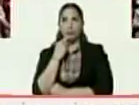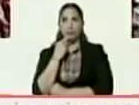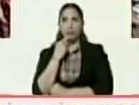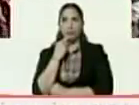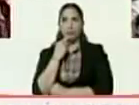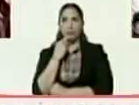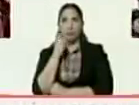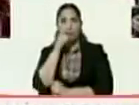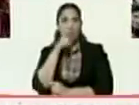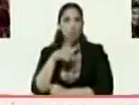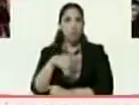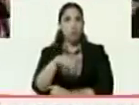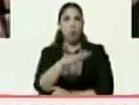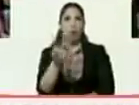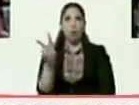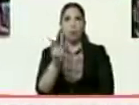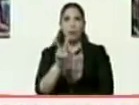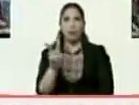que el pueblo de Venezuela,